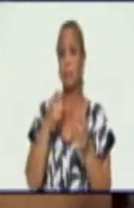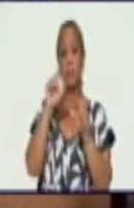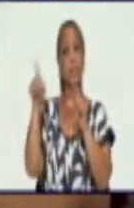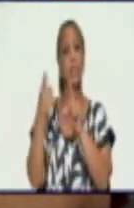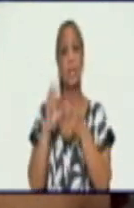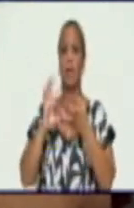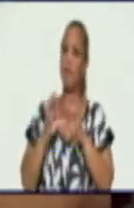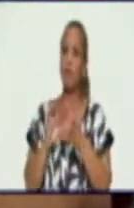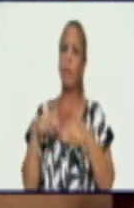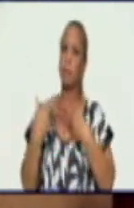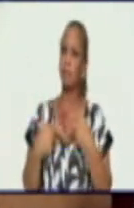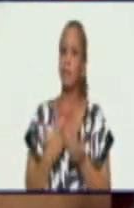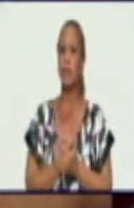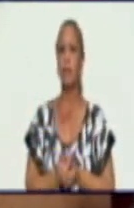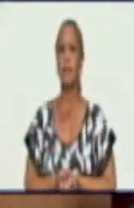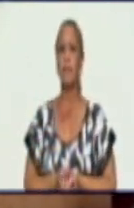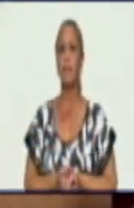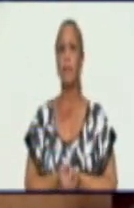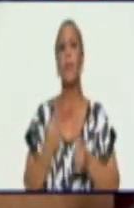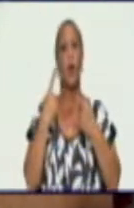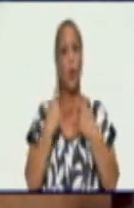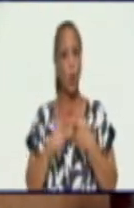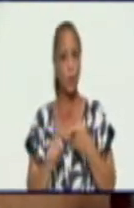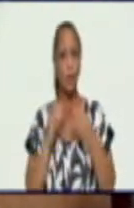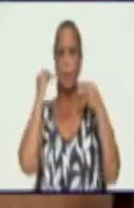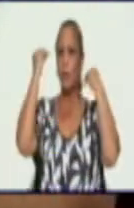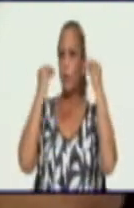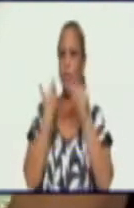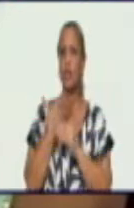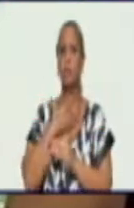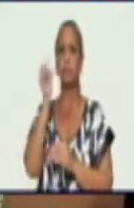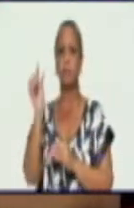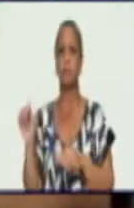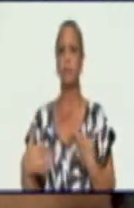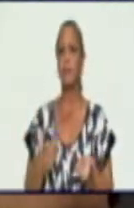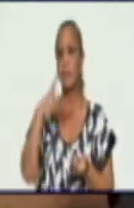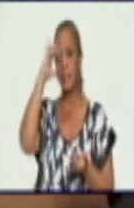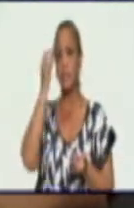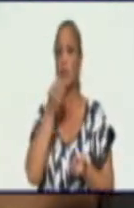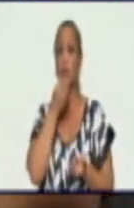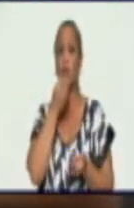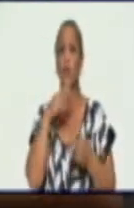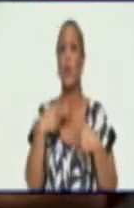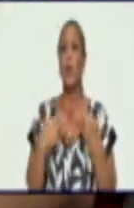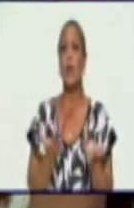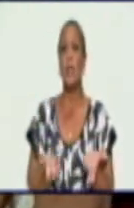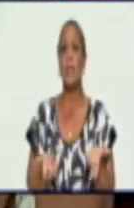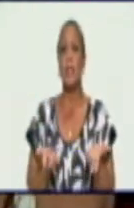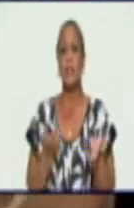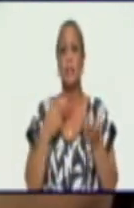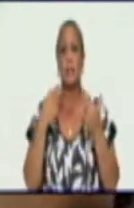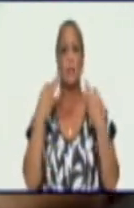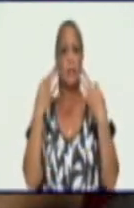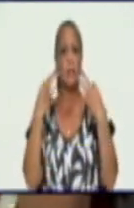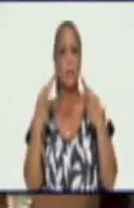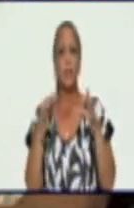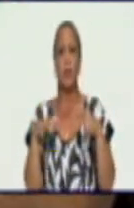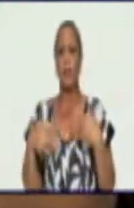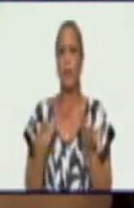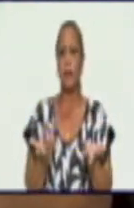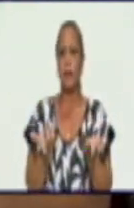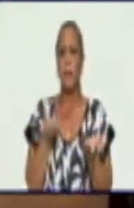va a hacer. Hay otra preocupación en la población, que si yo puedo ir a hacerlo ahora o no. Ya estoy hablando de trámites consulares, estoy